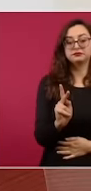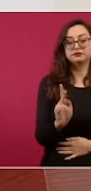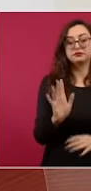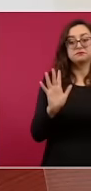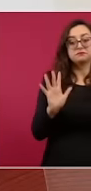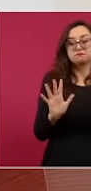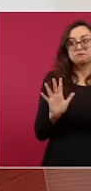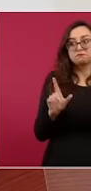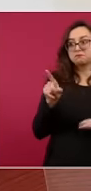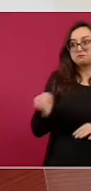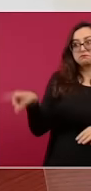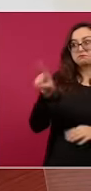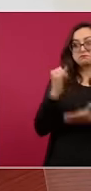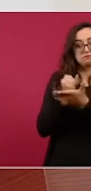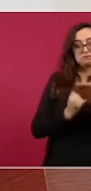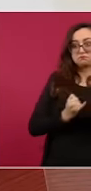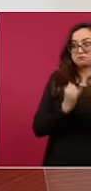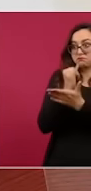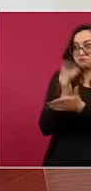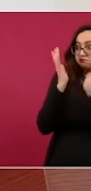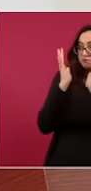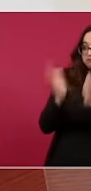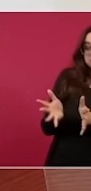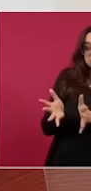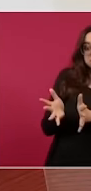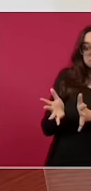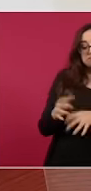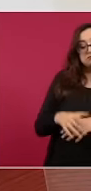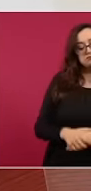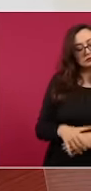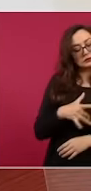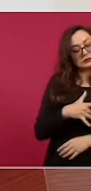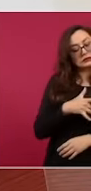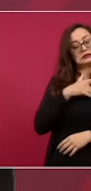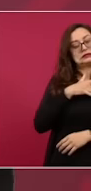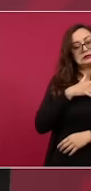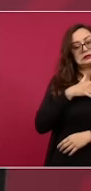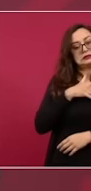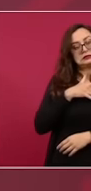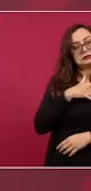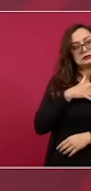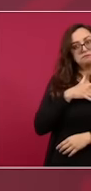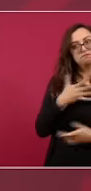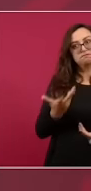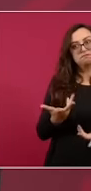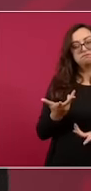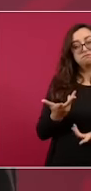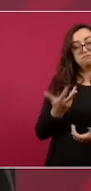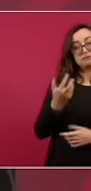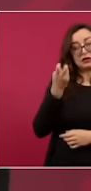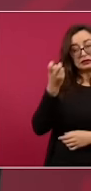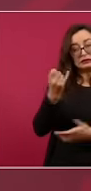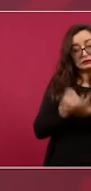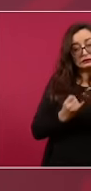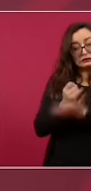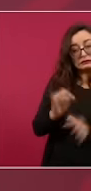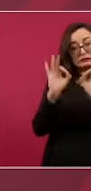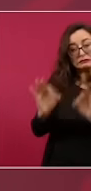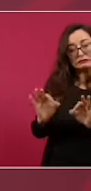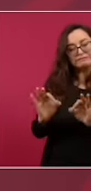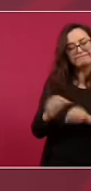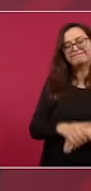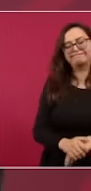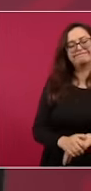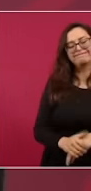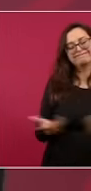es la decisión que tomaron estas élites. Yo no creo que sea lo mejor para los pueblos. Lo lamento mucho por el